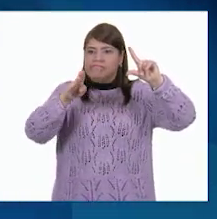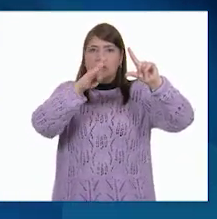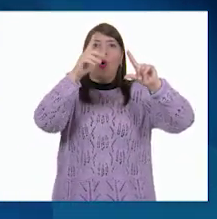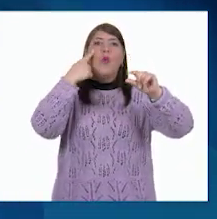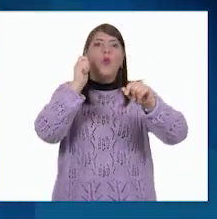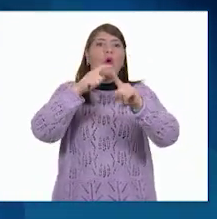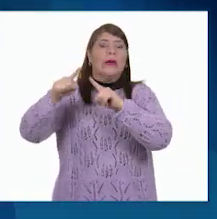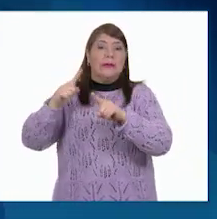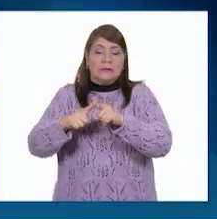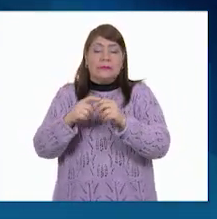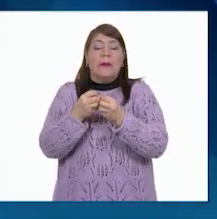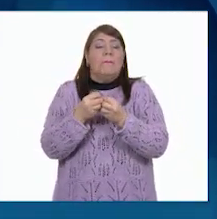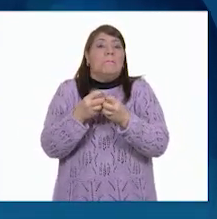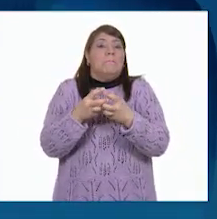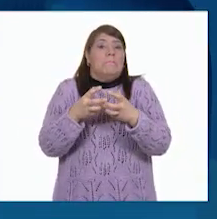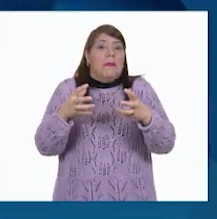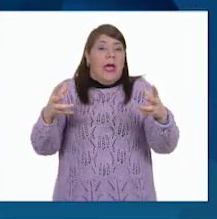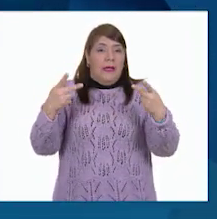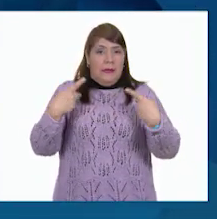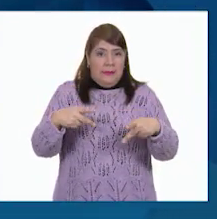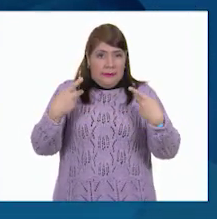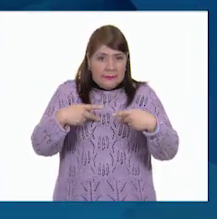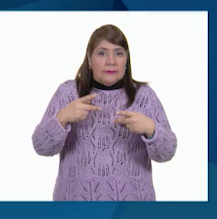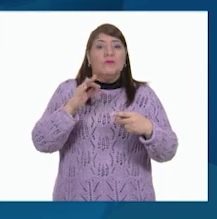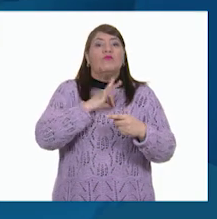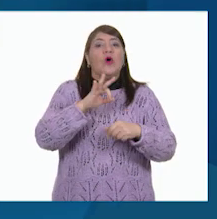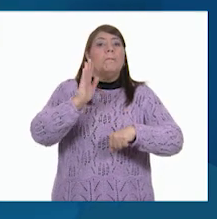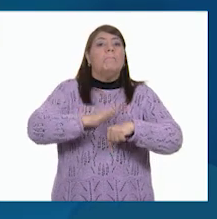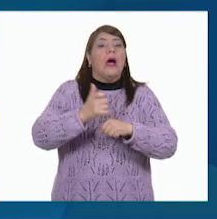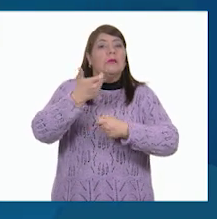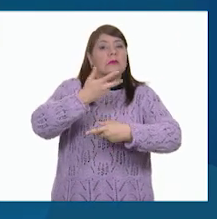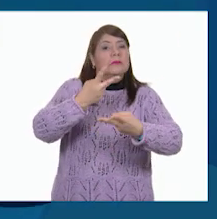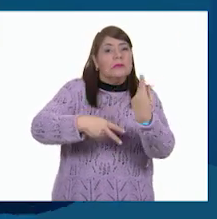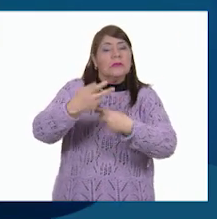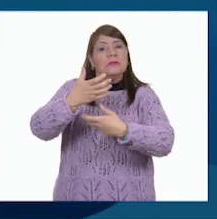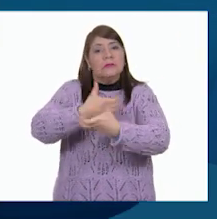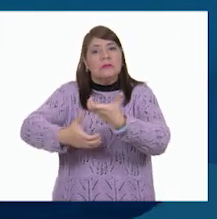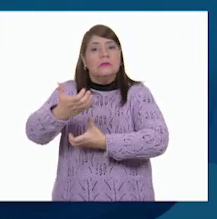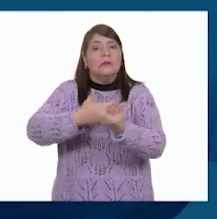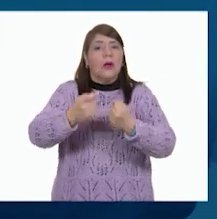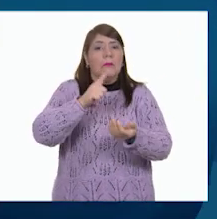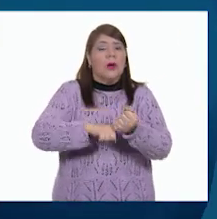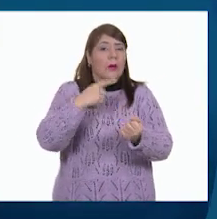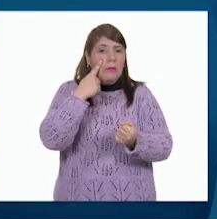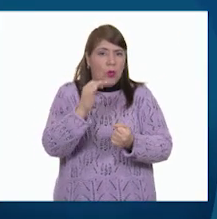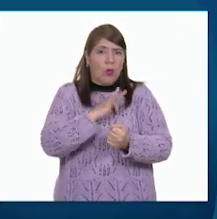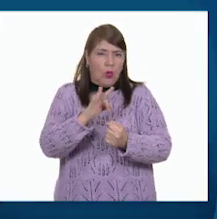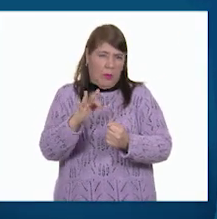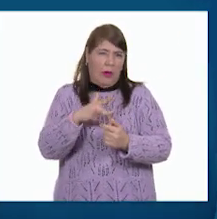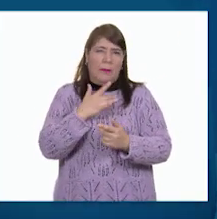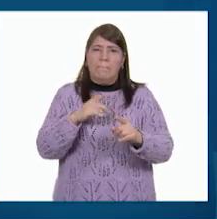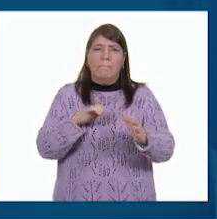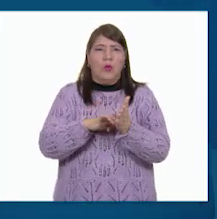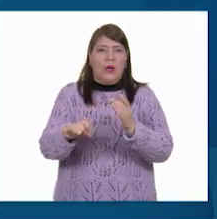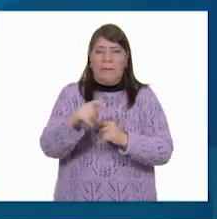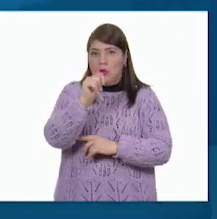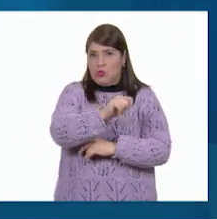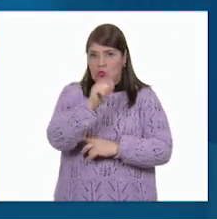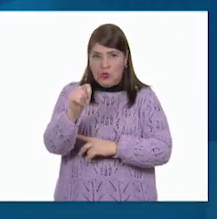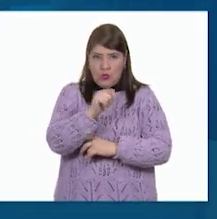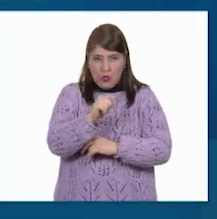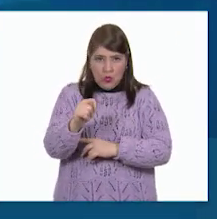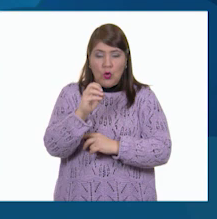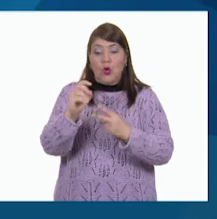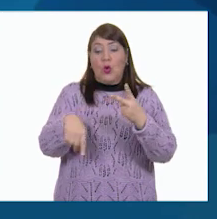se generó un crecimiento de la población y del comercio en los puntos de cruce de las líneas, por ejemplo, como en Torreón o